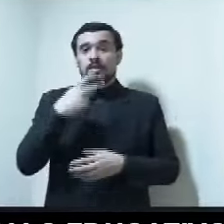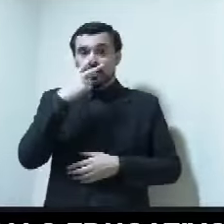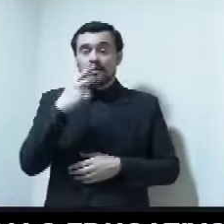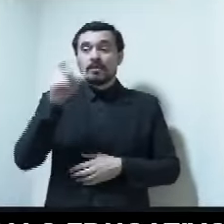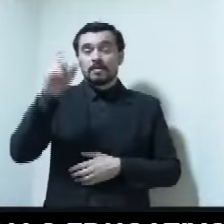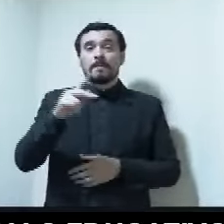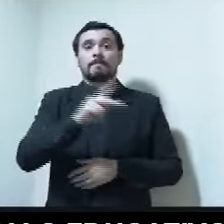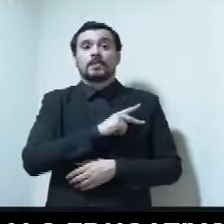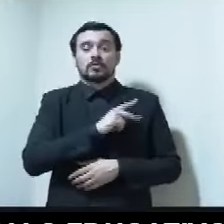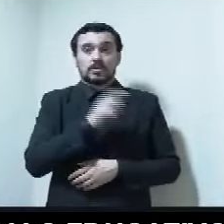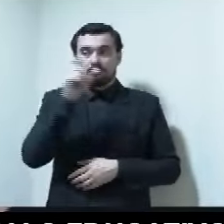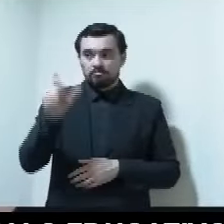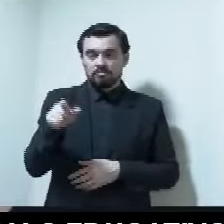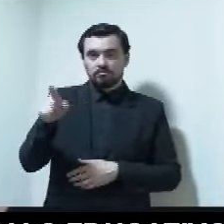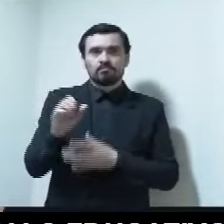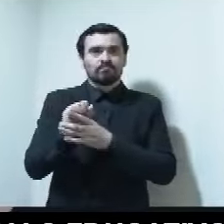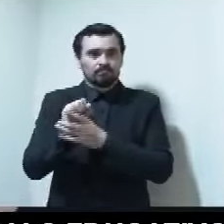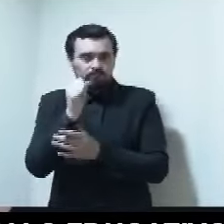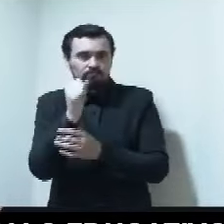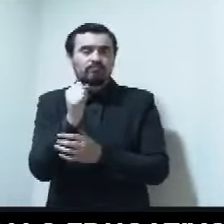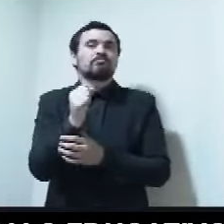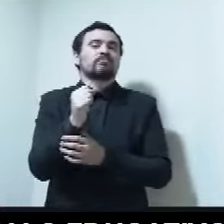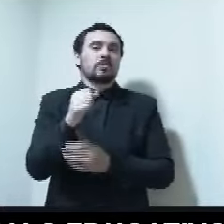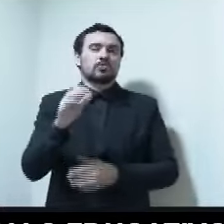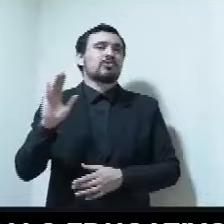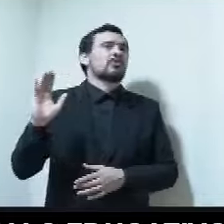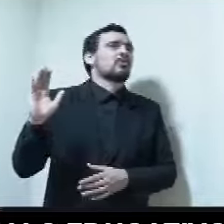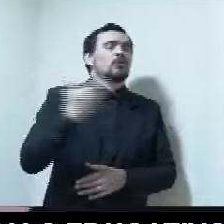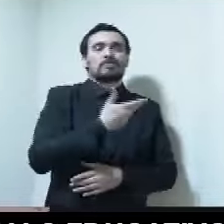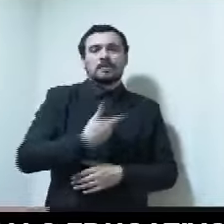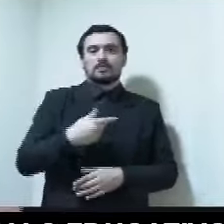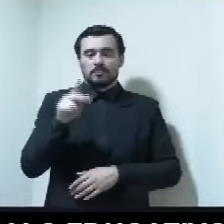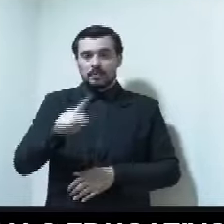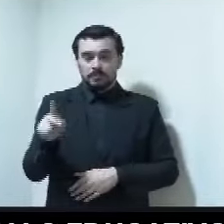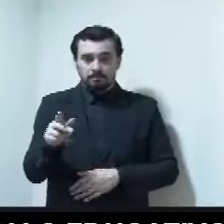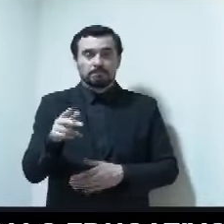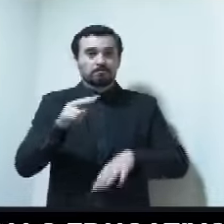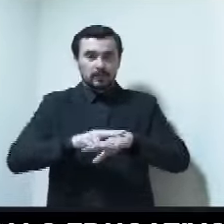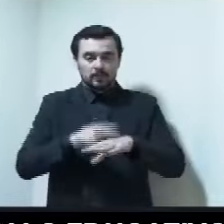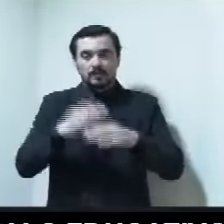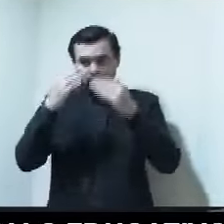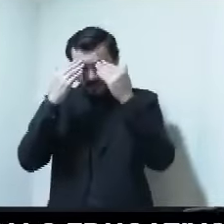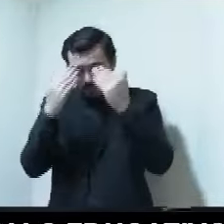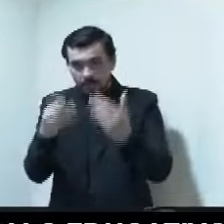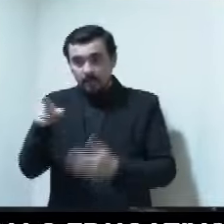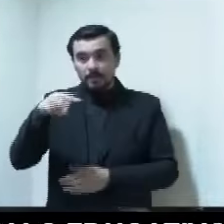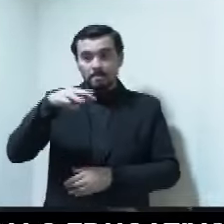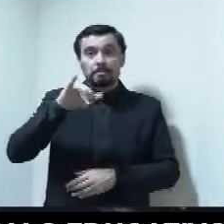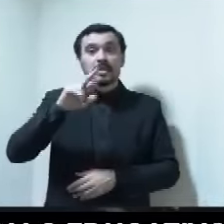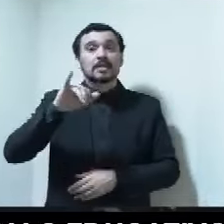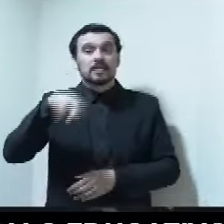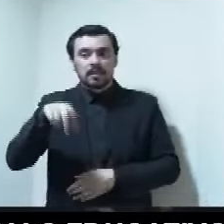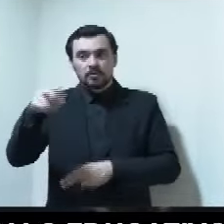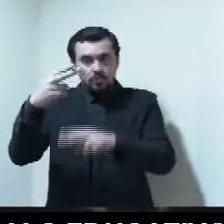persona de la profesora el esfuerzo y la vocación de todos los maestros del Paraguay. Gracias de corazón, querida Miriam. Y en tu